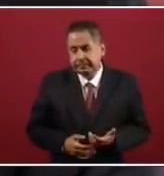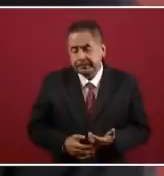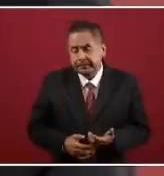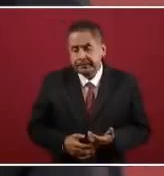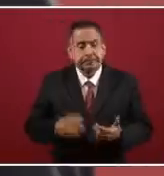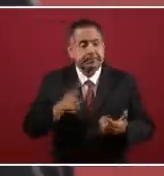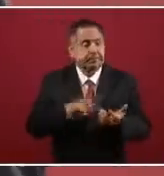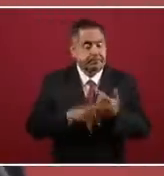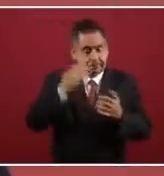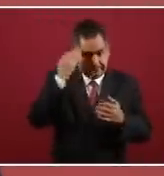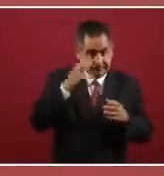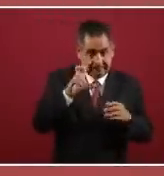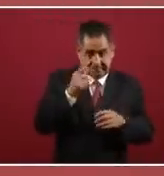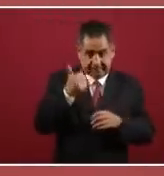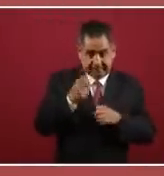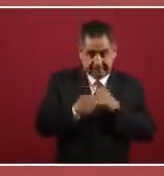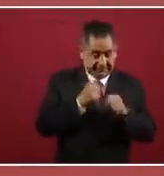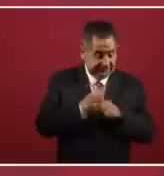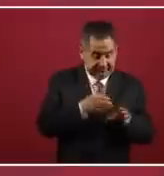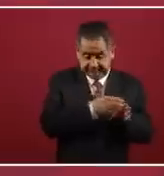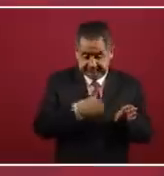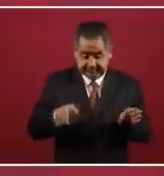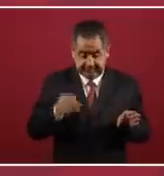del periodo